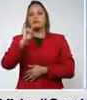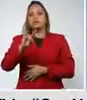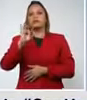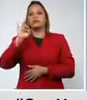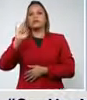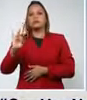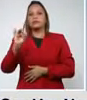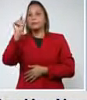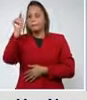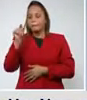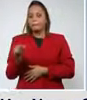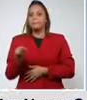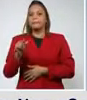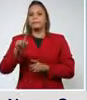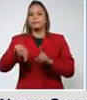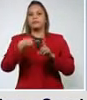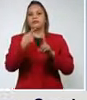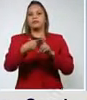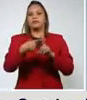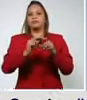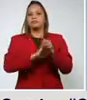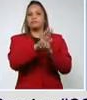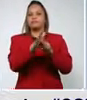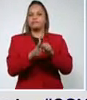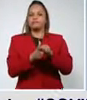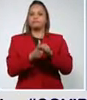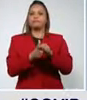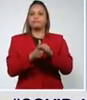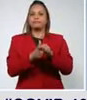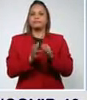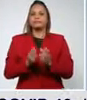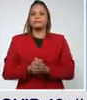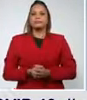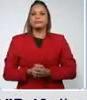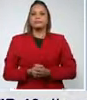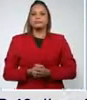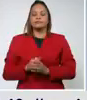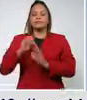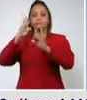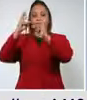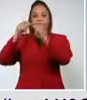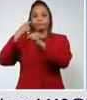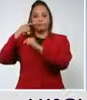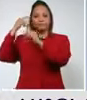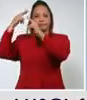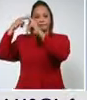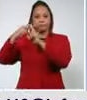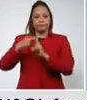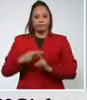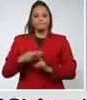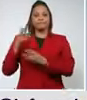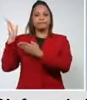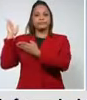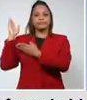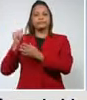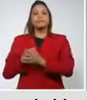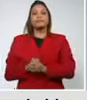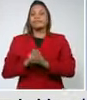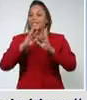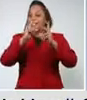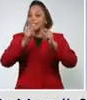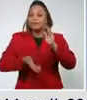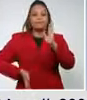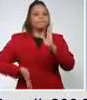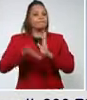997 personas con COVID-19. Cifra elevada, que pudiéramos decir que